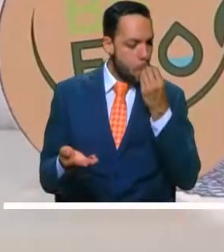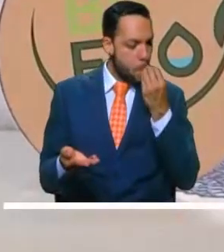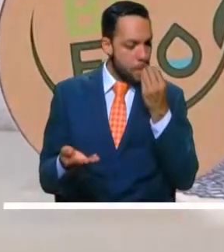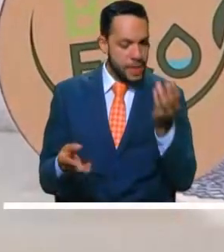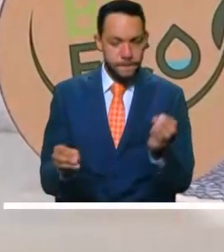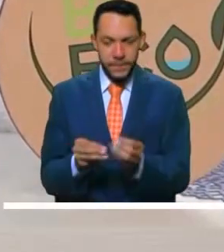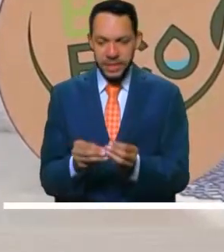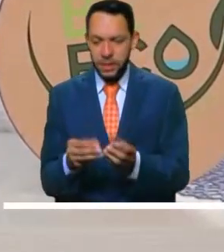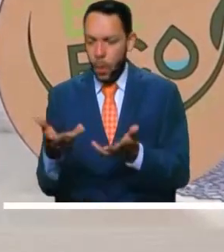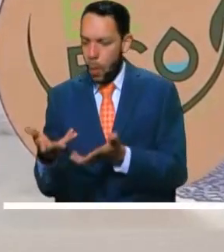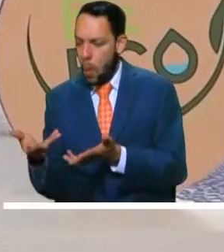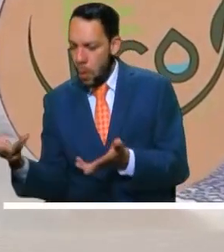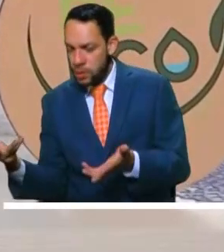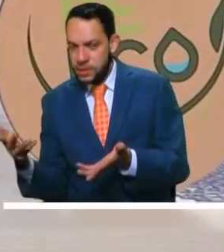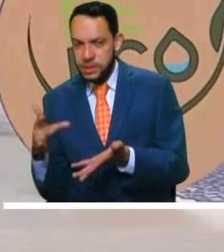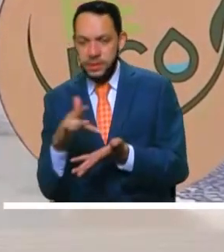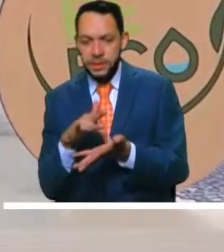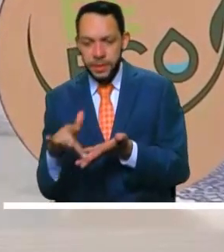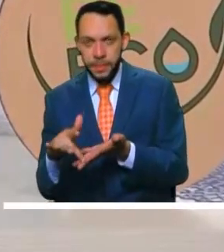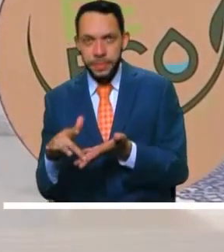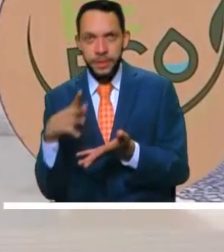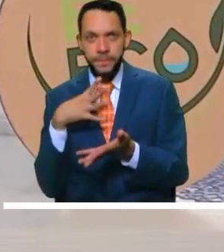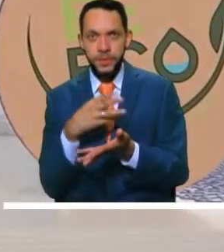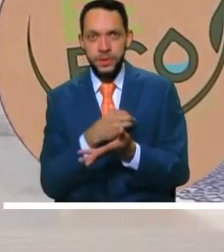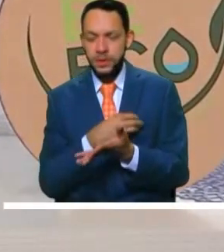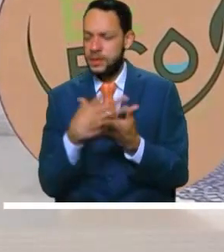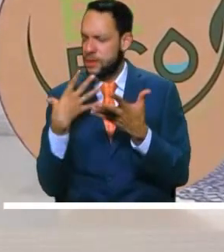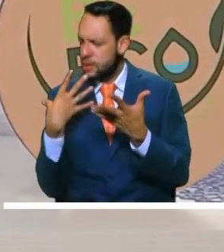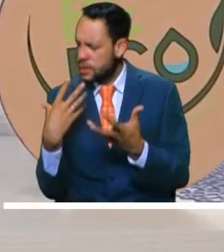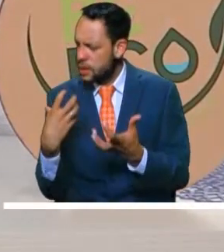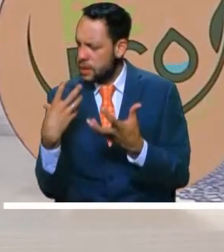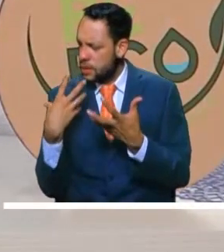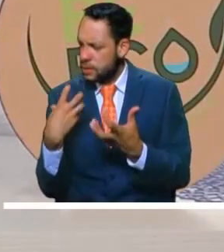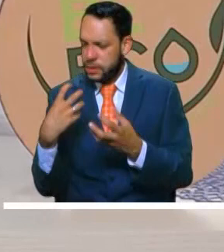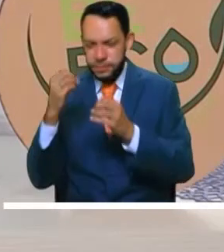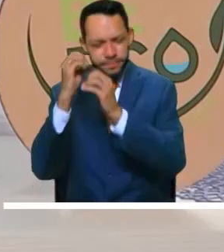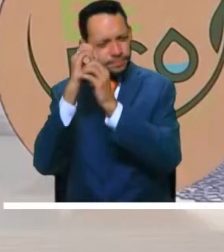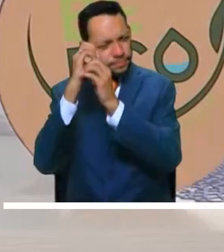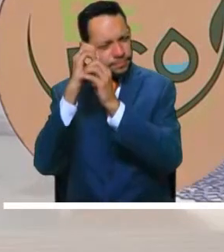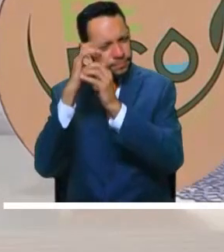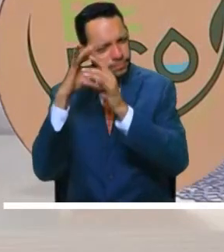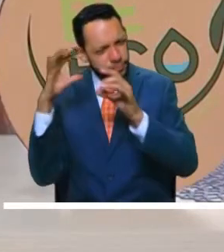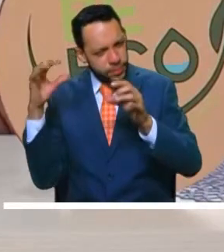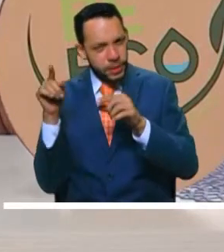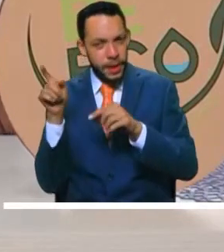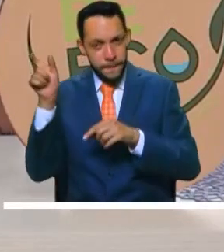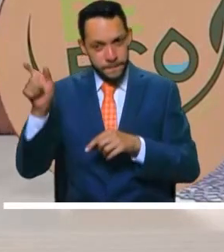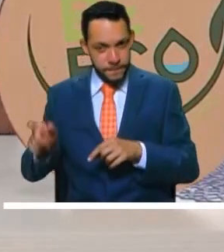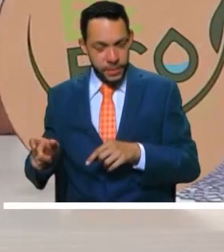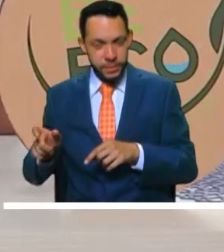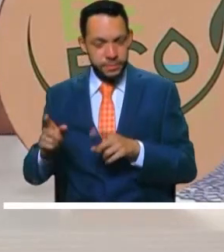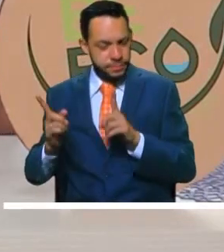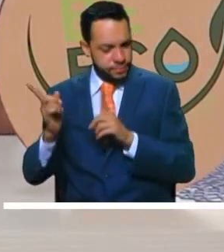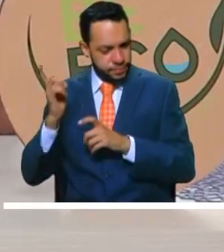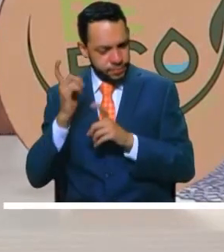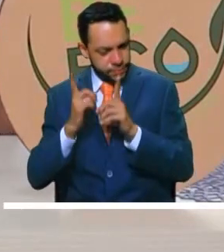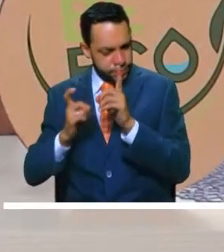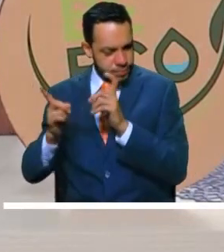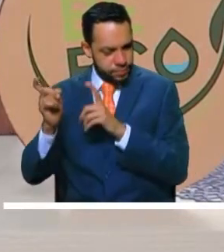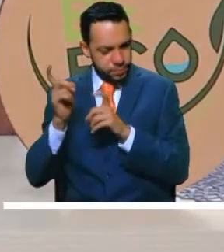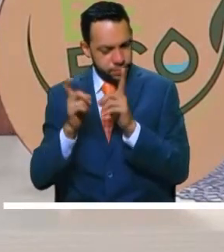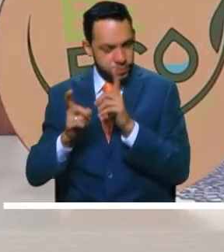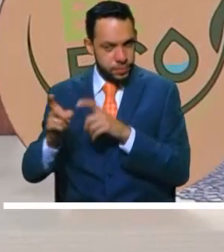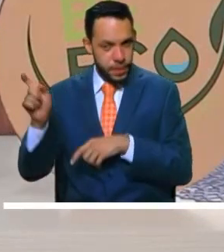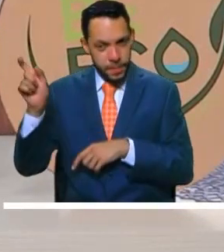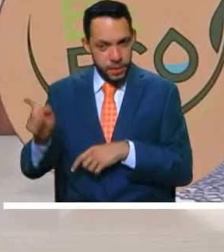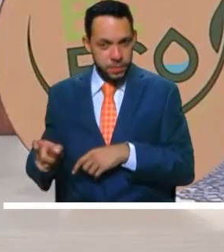estos implementos. Esto fue un sueño que yo siempre tuve, porque lo que acaba de analizar Rodrigo Rosero